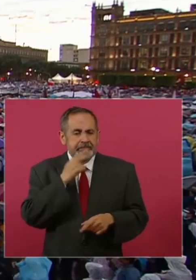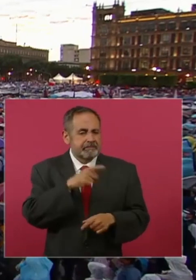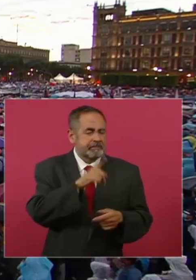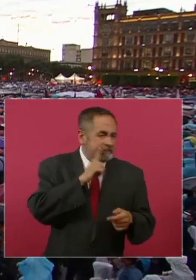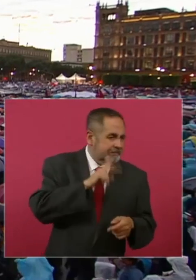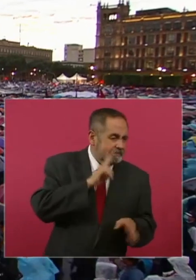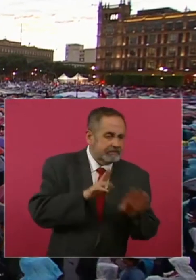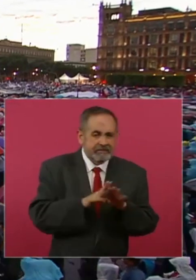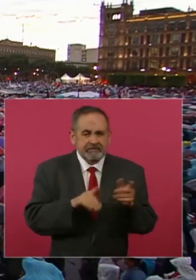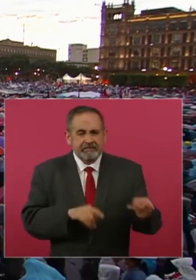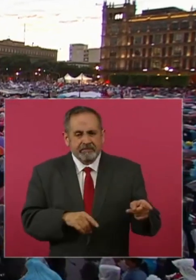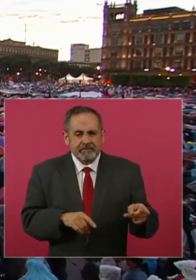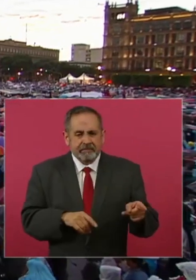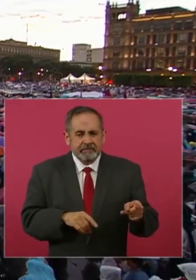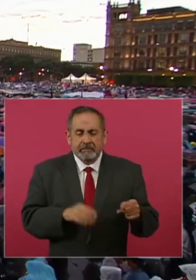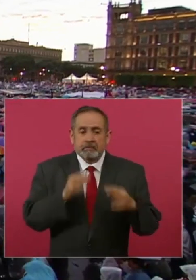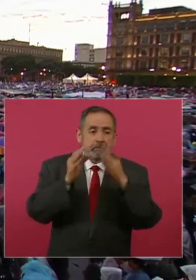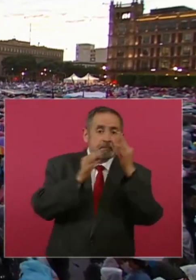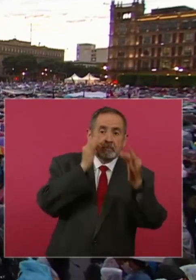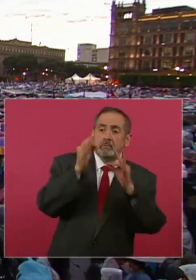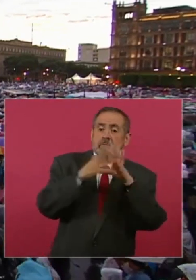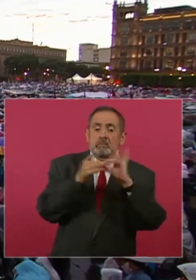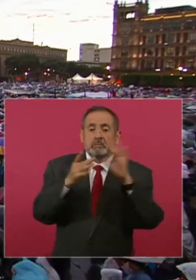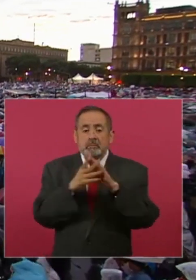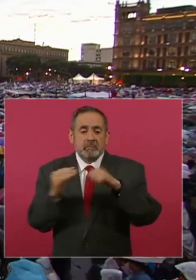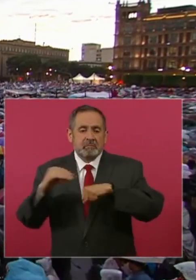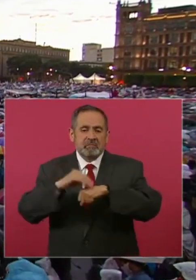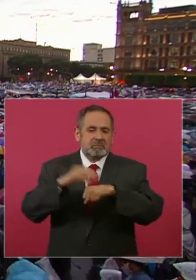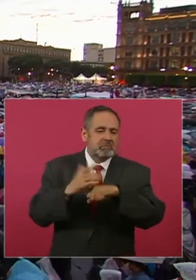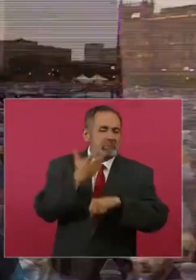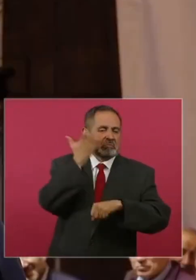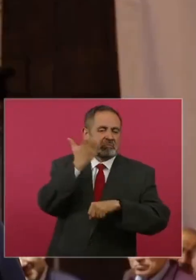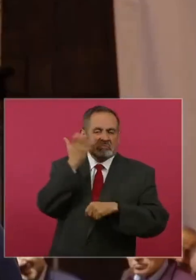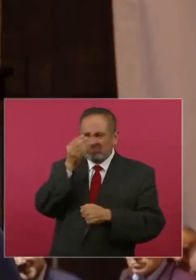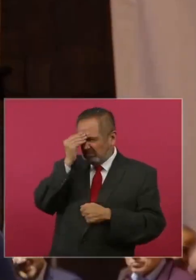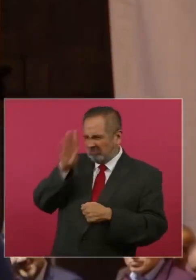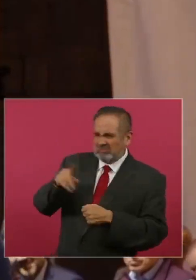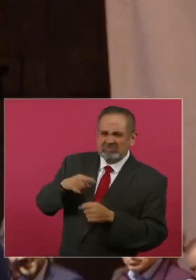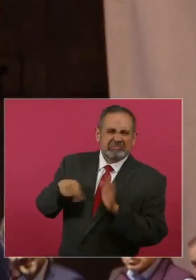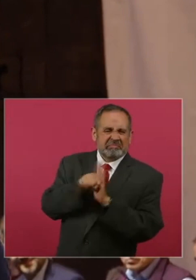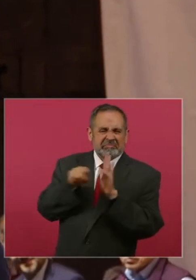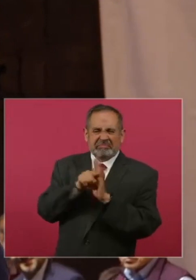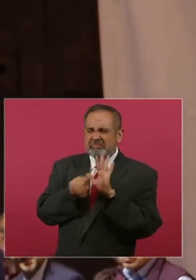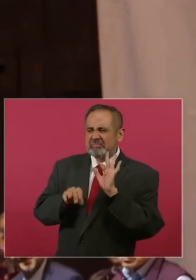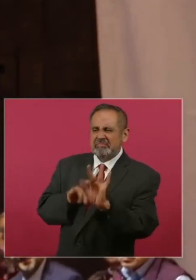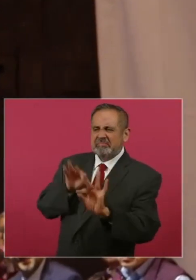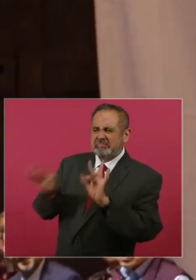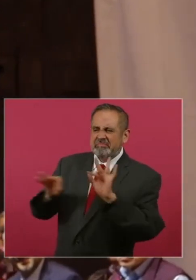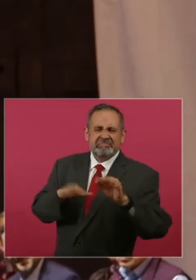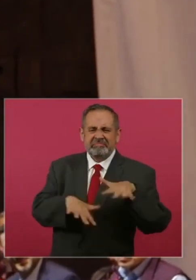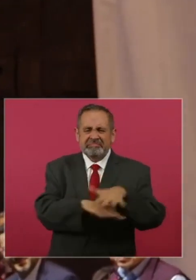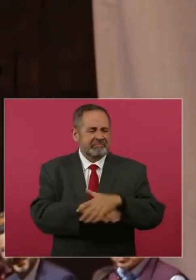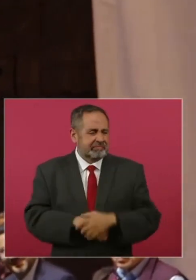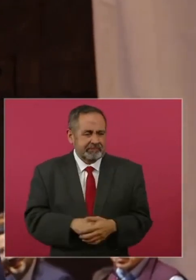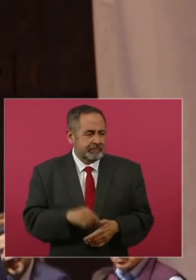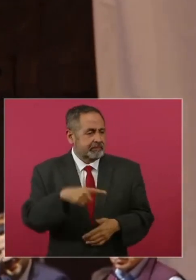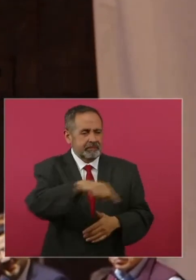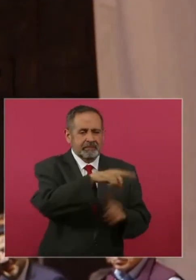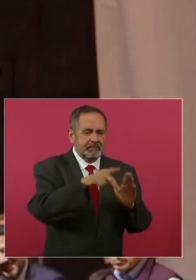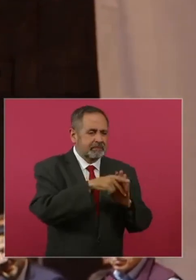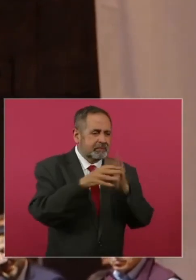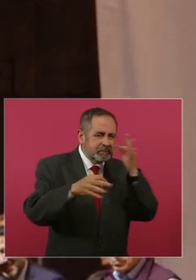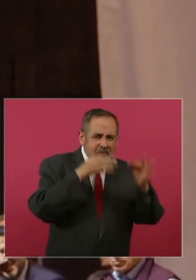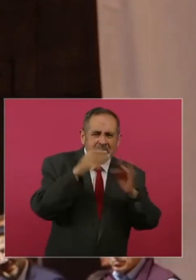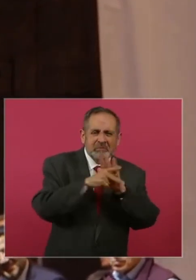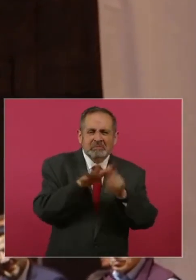apostar a la propaganda tendenciosa y vulgar. Anymore. Pueden los medios de manipulación